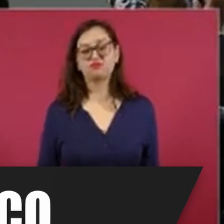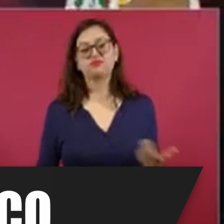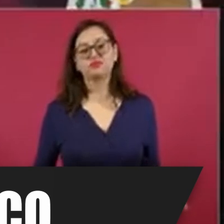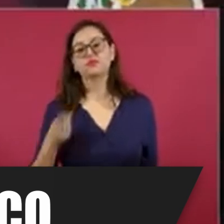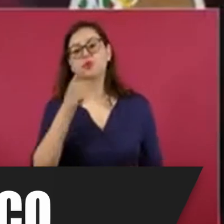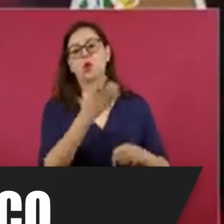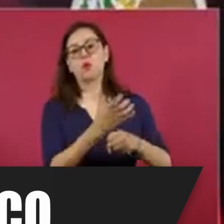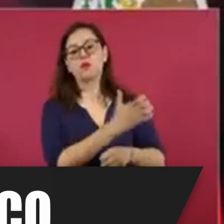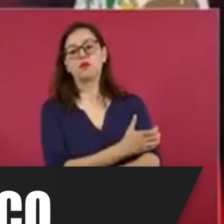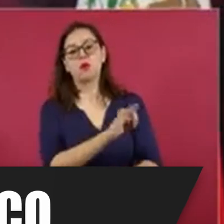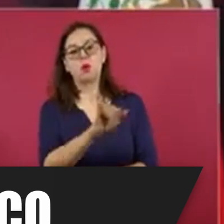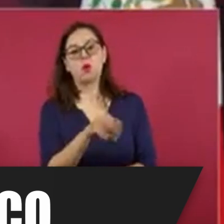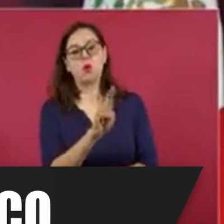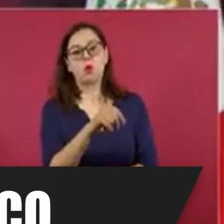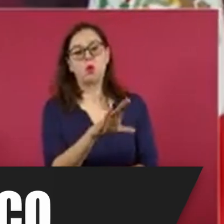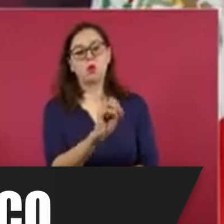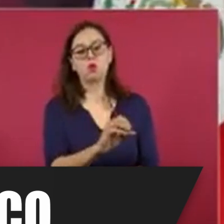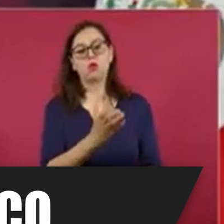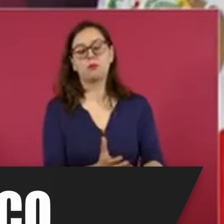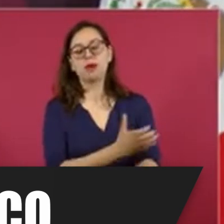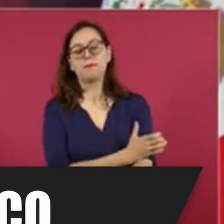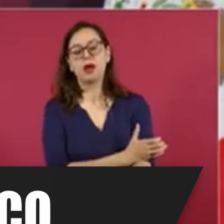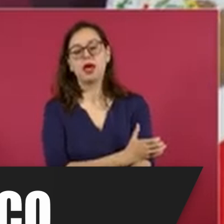Junco y al camarada